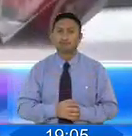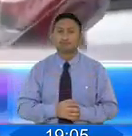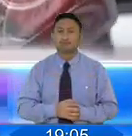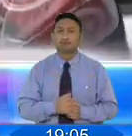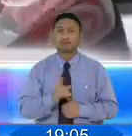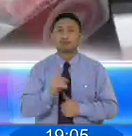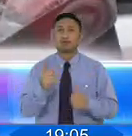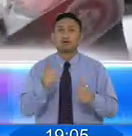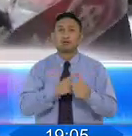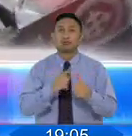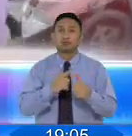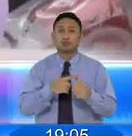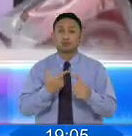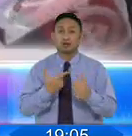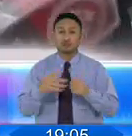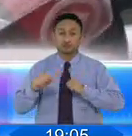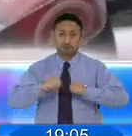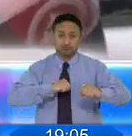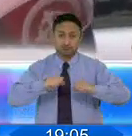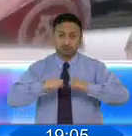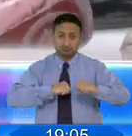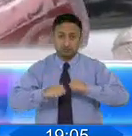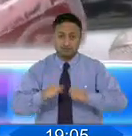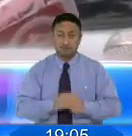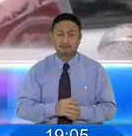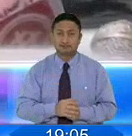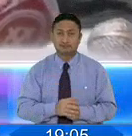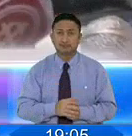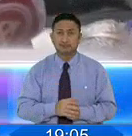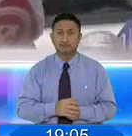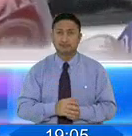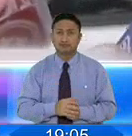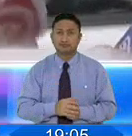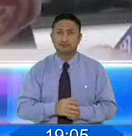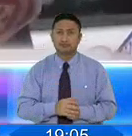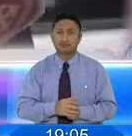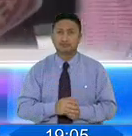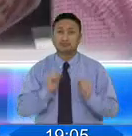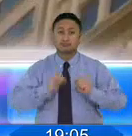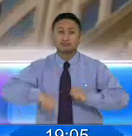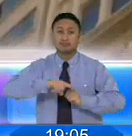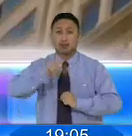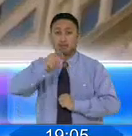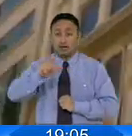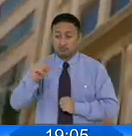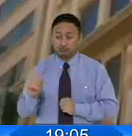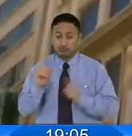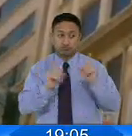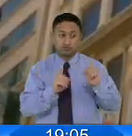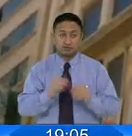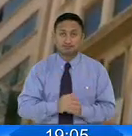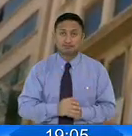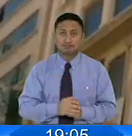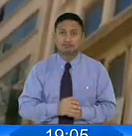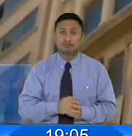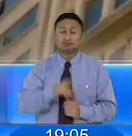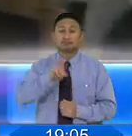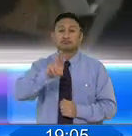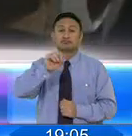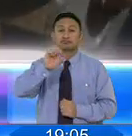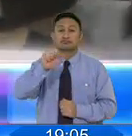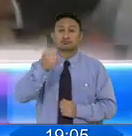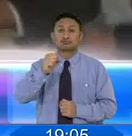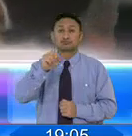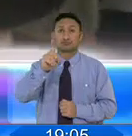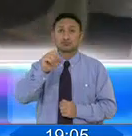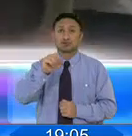La regularización, el trámite pertinente que corresponde y la acción de personal. González Rosado asume el puesto tras la muerte